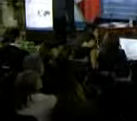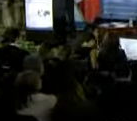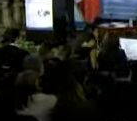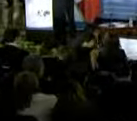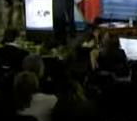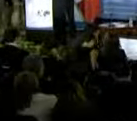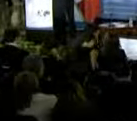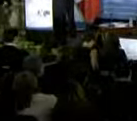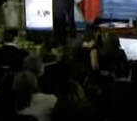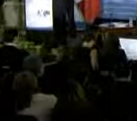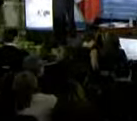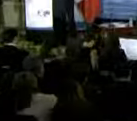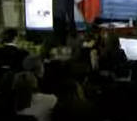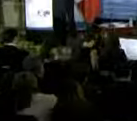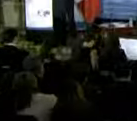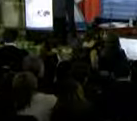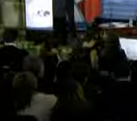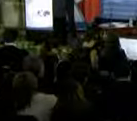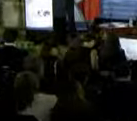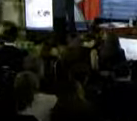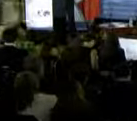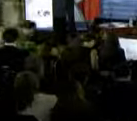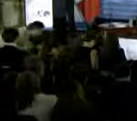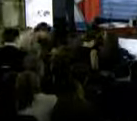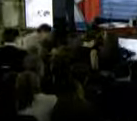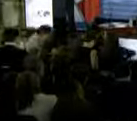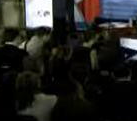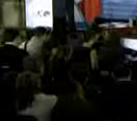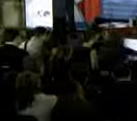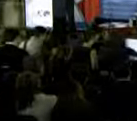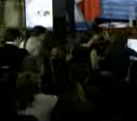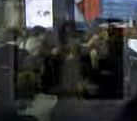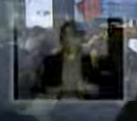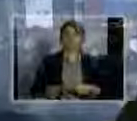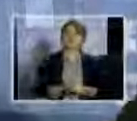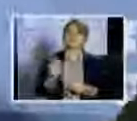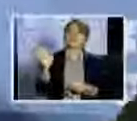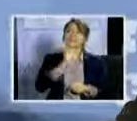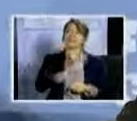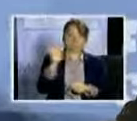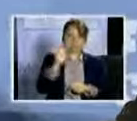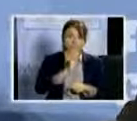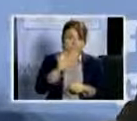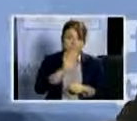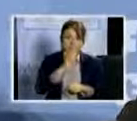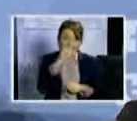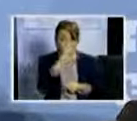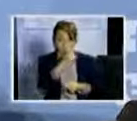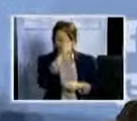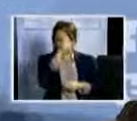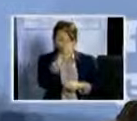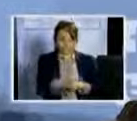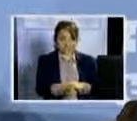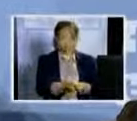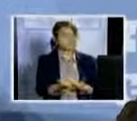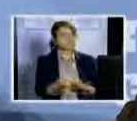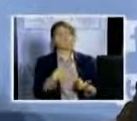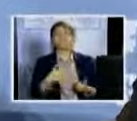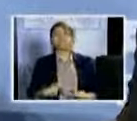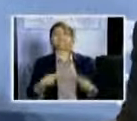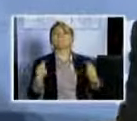es quizá más cierto, porque es probablemente con la que menos se identifica el ciudadano común y